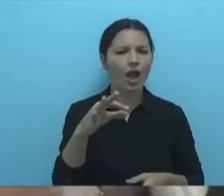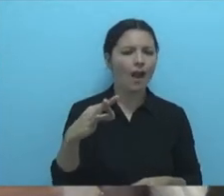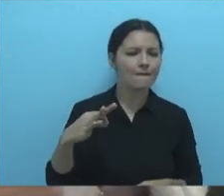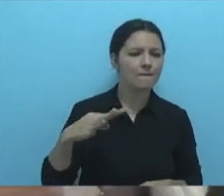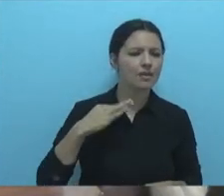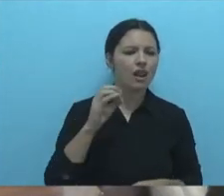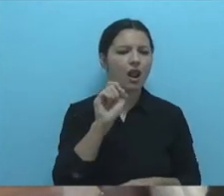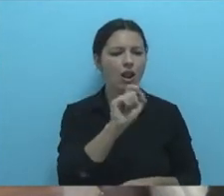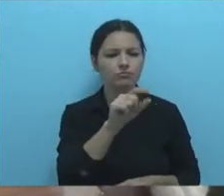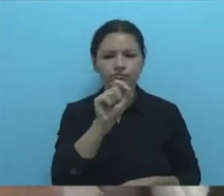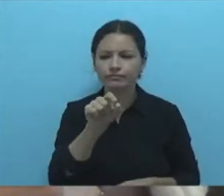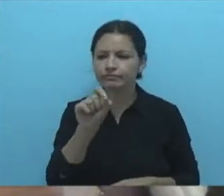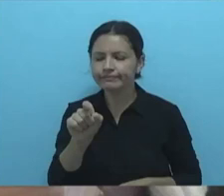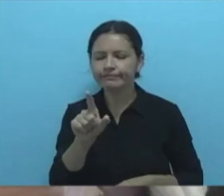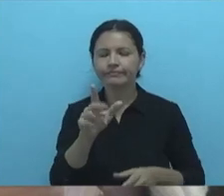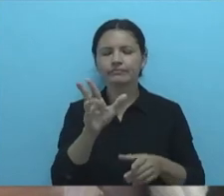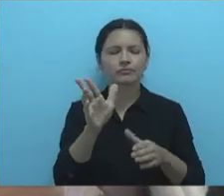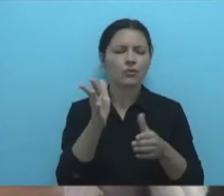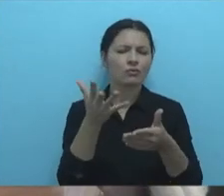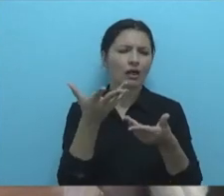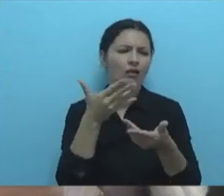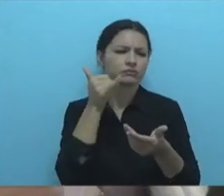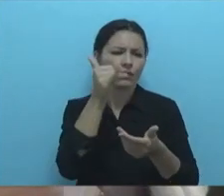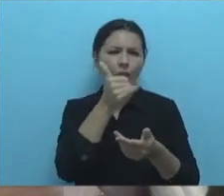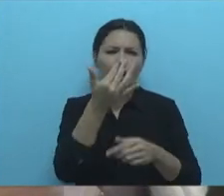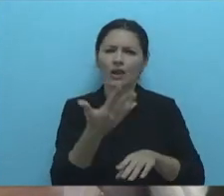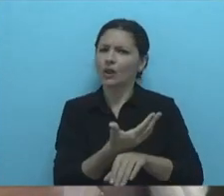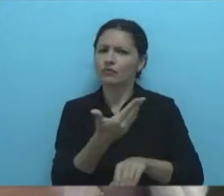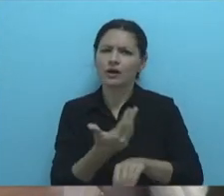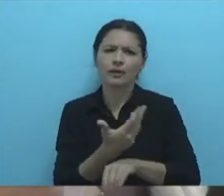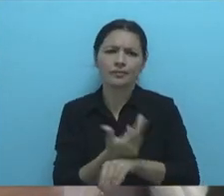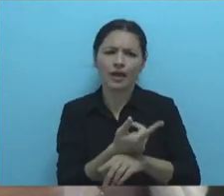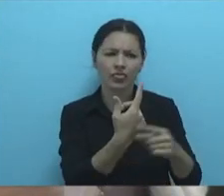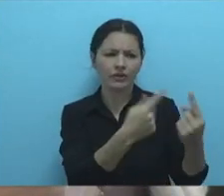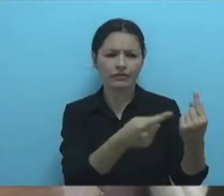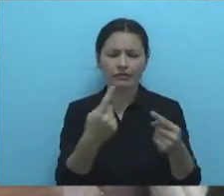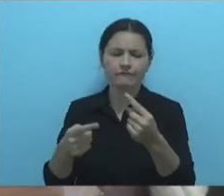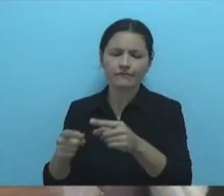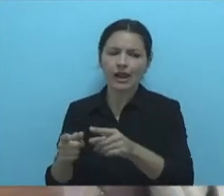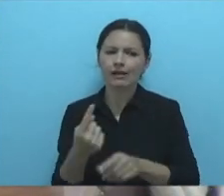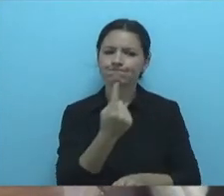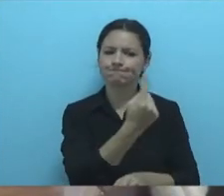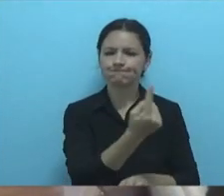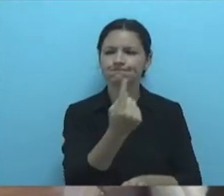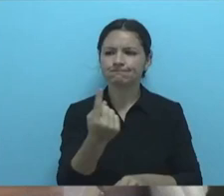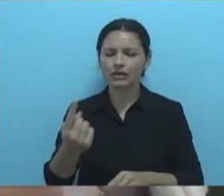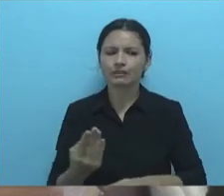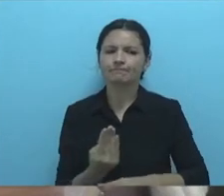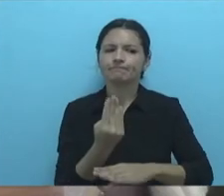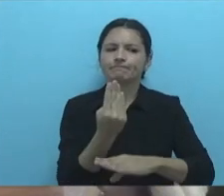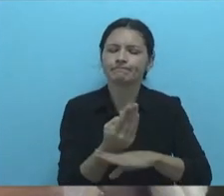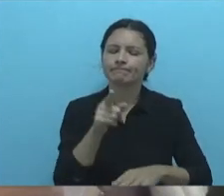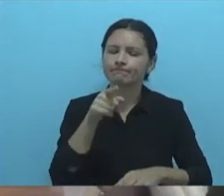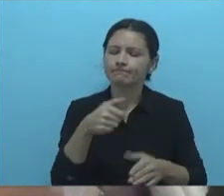este sufrimiento y cada una de ellas es una historia y un protagonismo de lo que ha sido